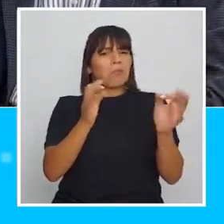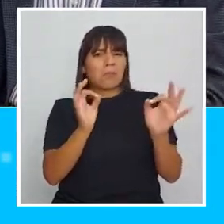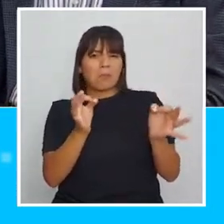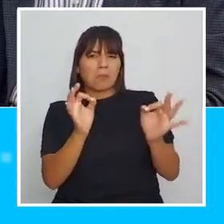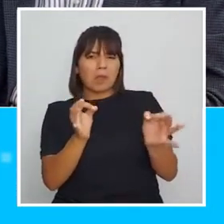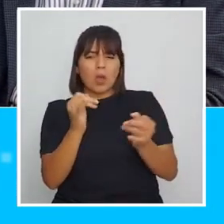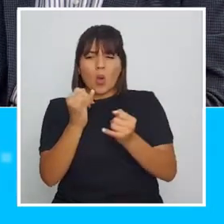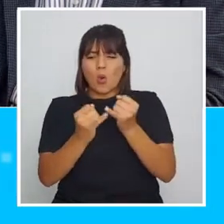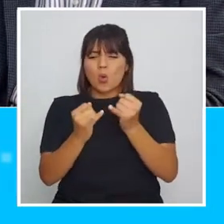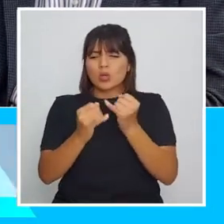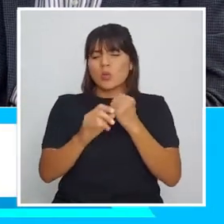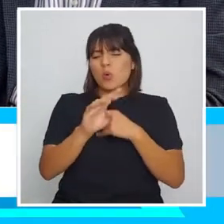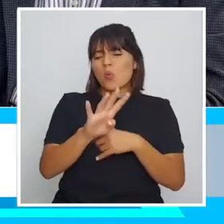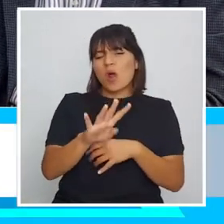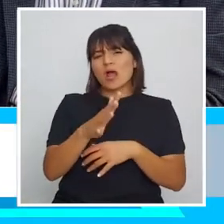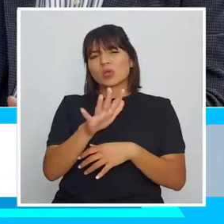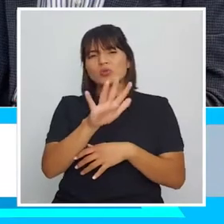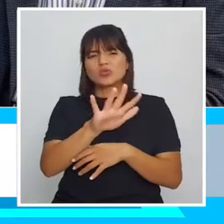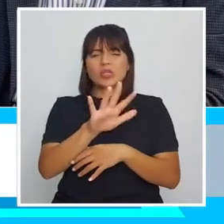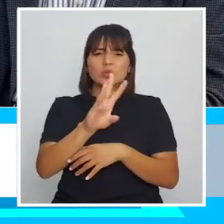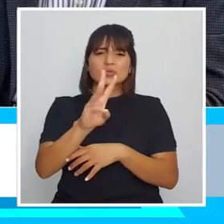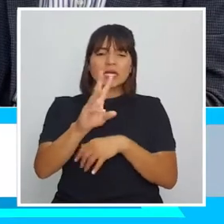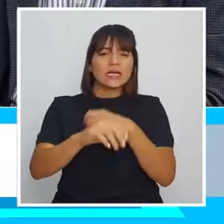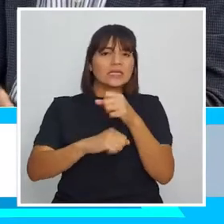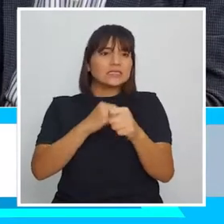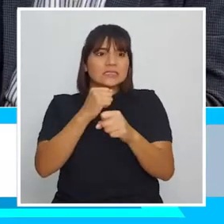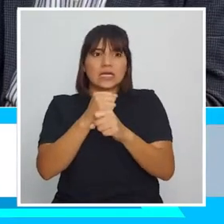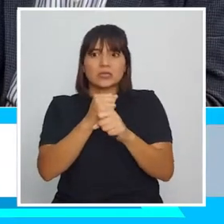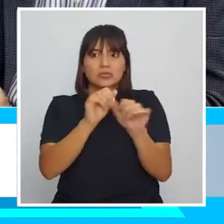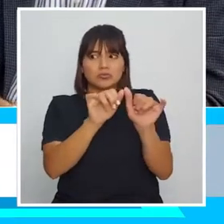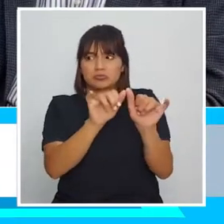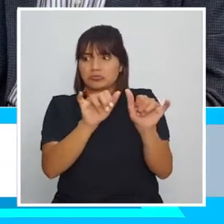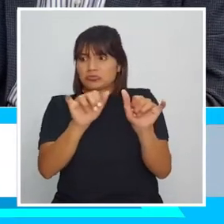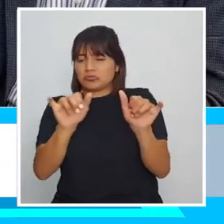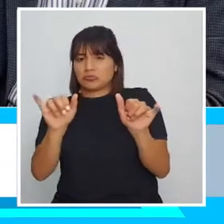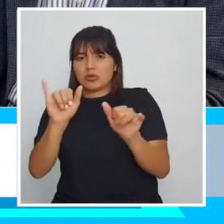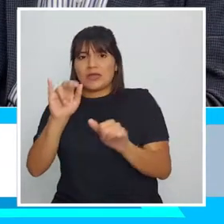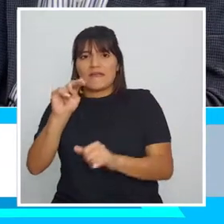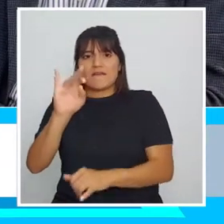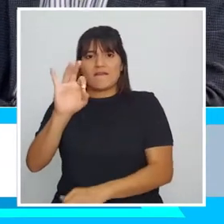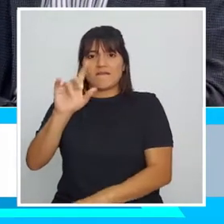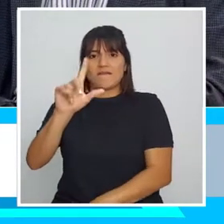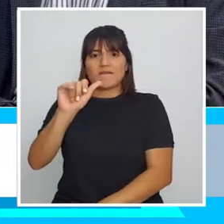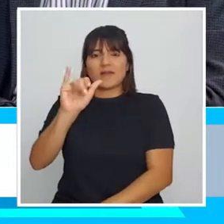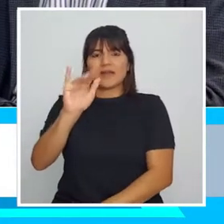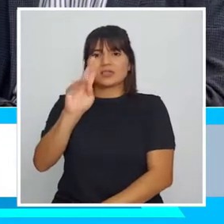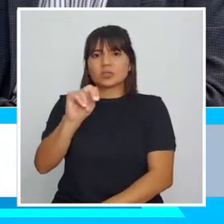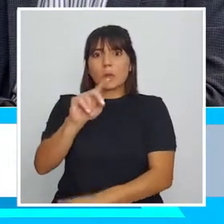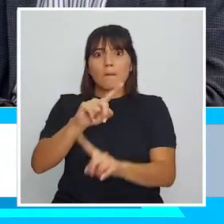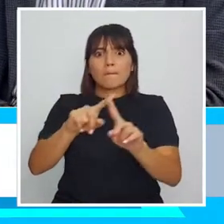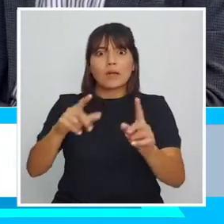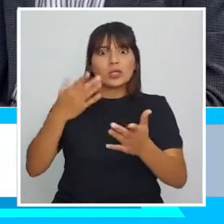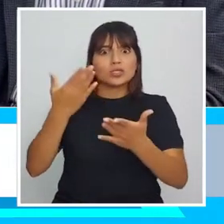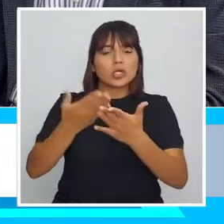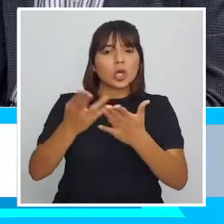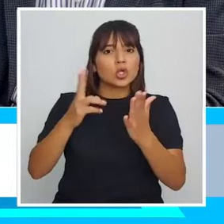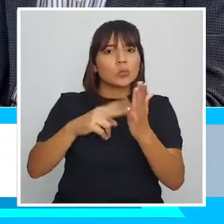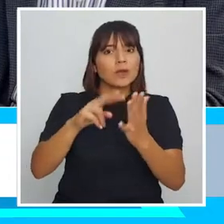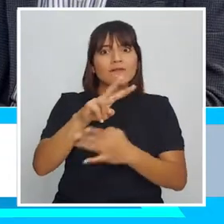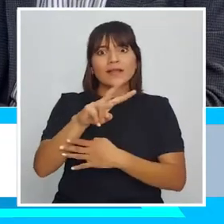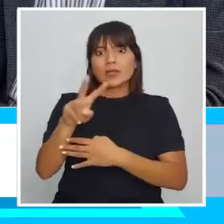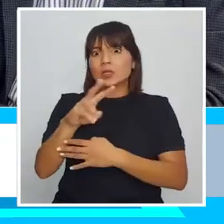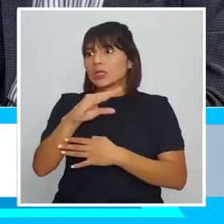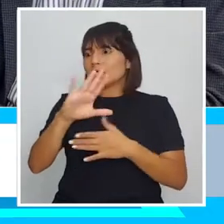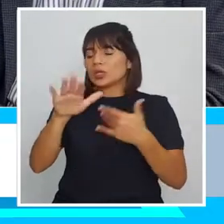4, 5, 6 años hemos pasado prácticamente sin inflación, pero llegó el 2022 y las cosas se nos cambiaron de manera muy